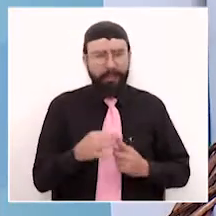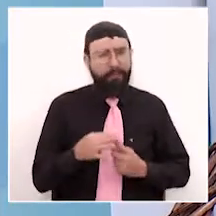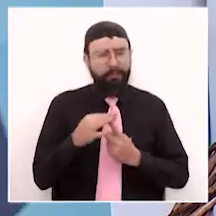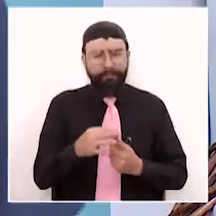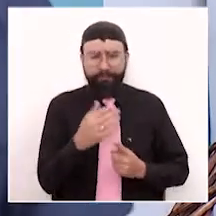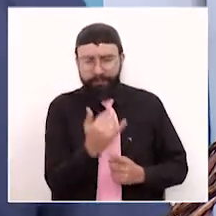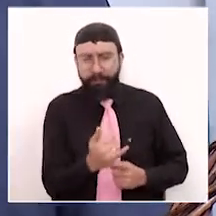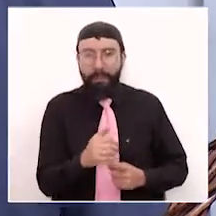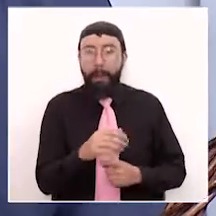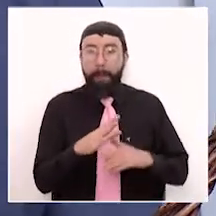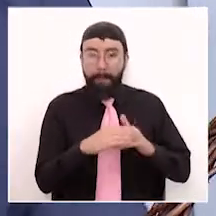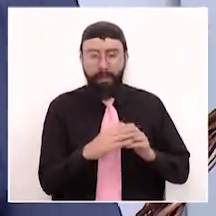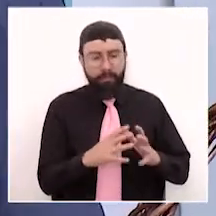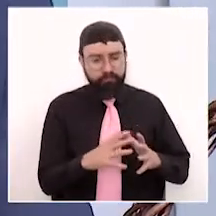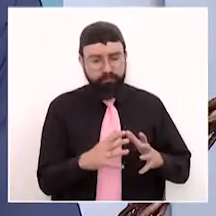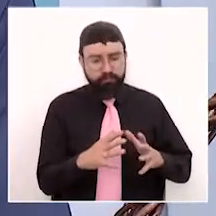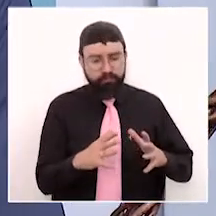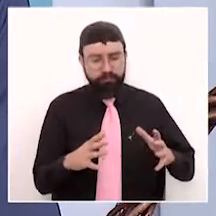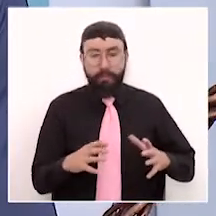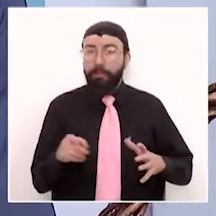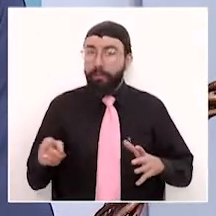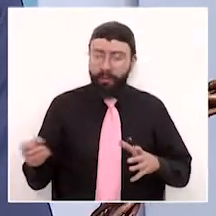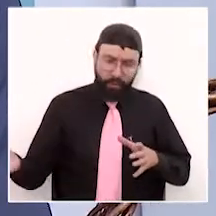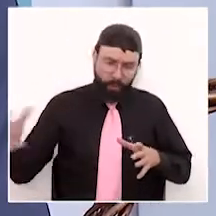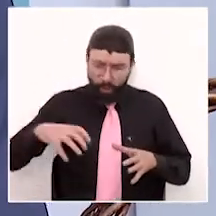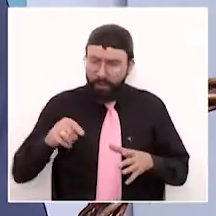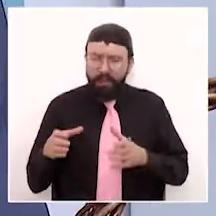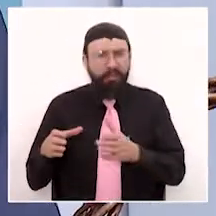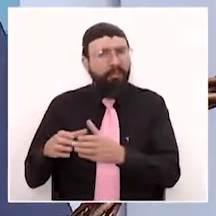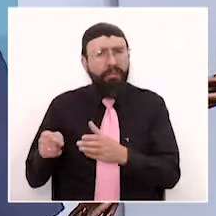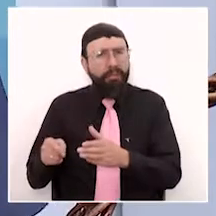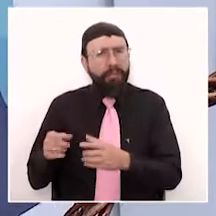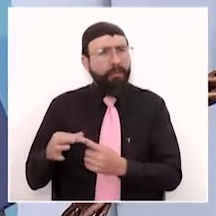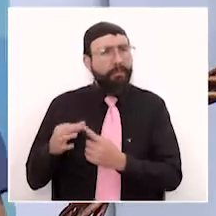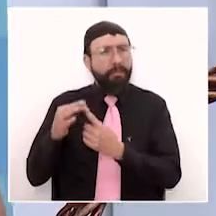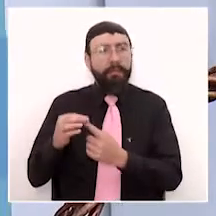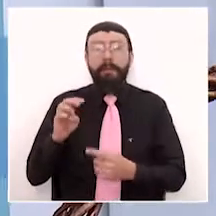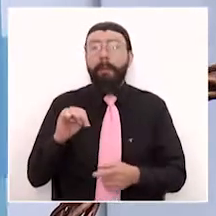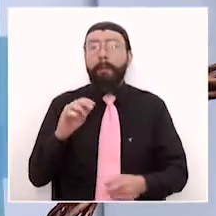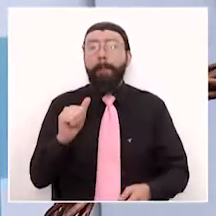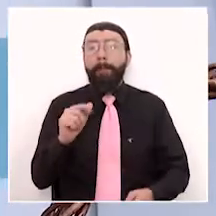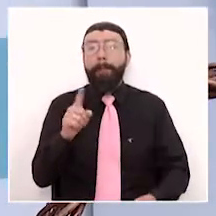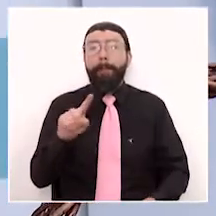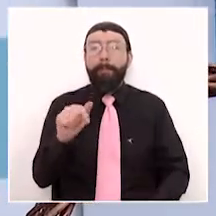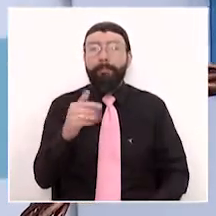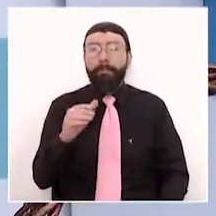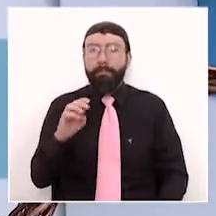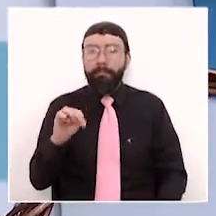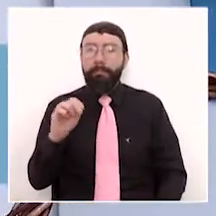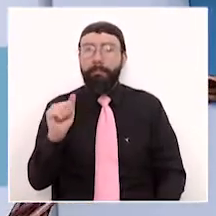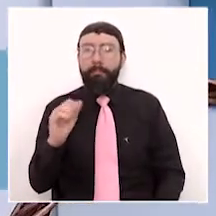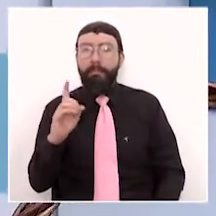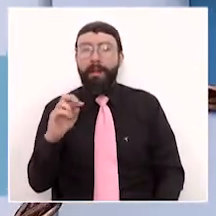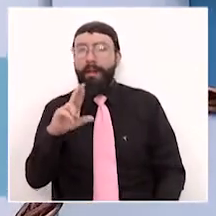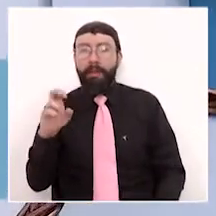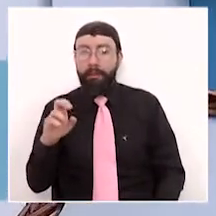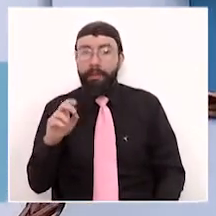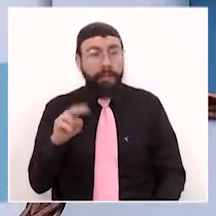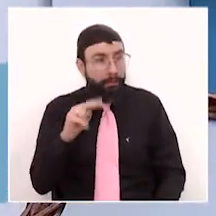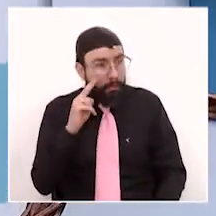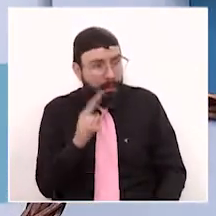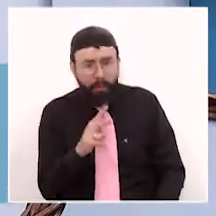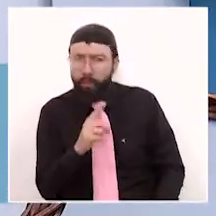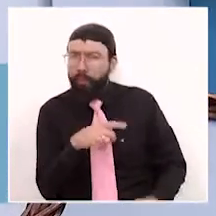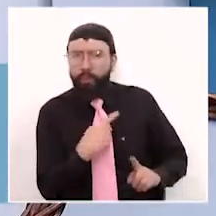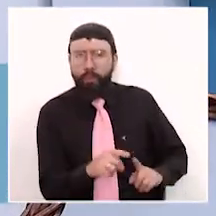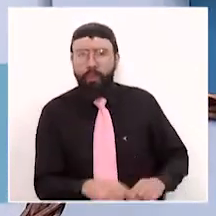masa madre, que fue este gran ingrediente que hoy hemos visto y hemos aprendido con él. Hemos visto esta cantidad de panes fantásticos